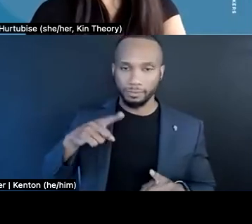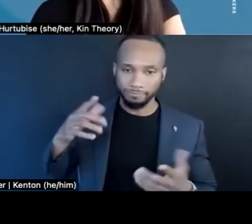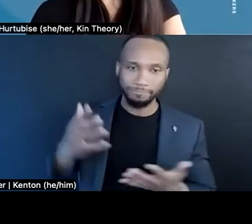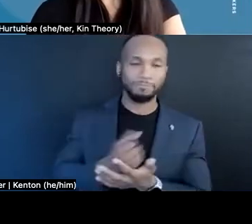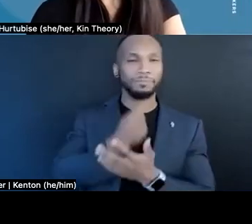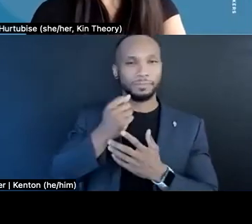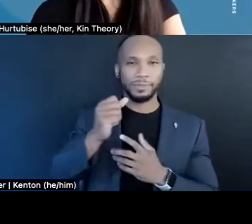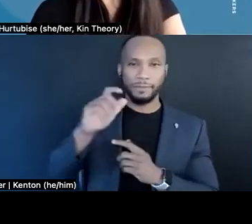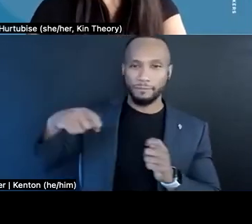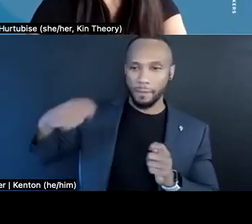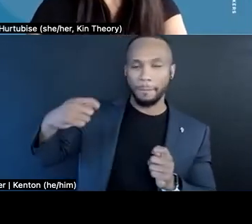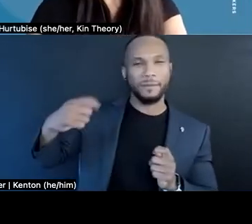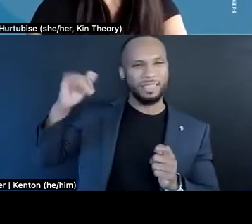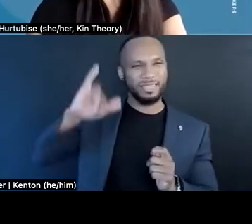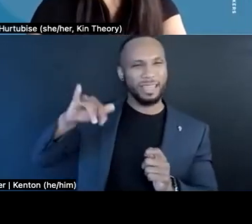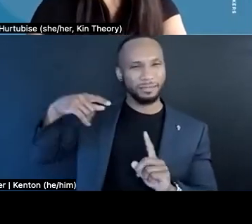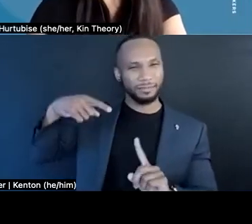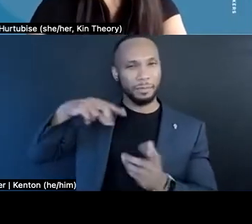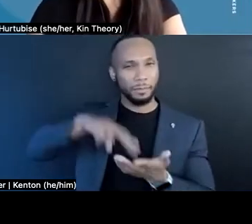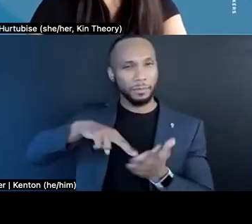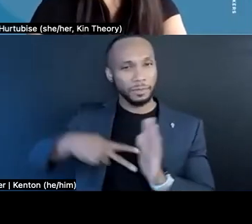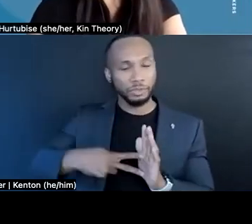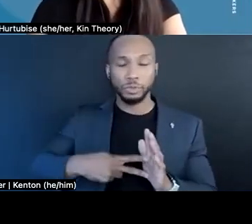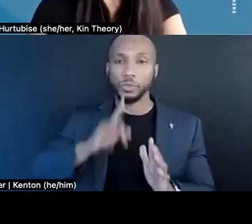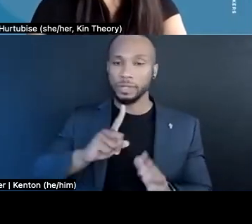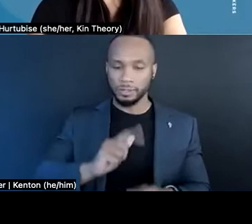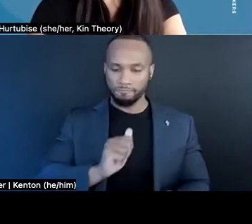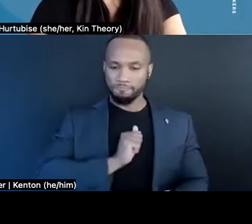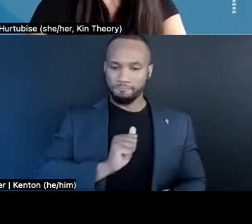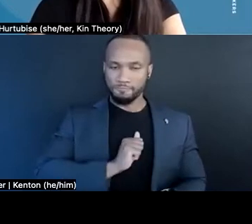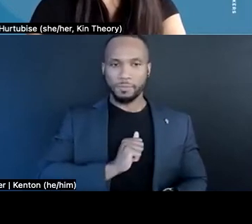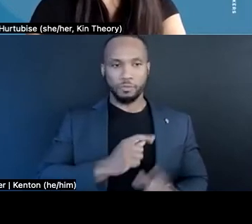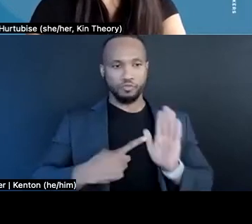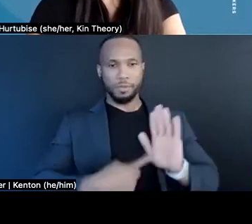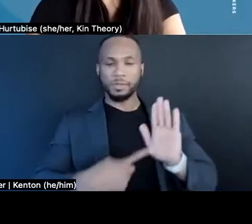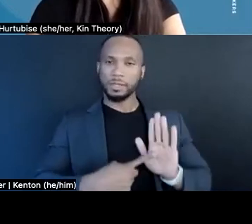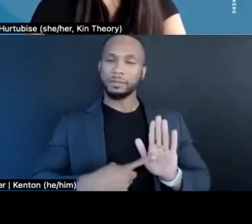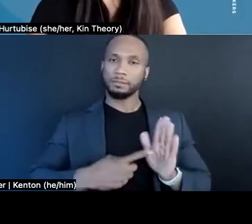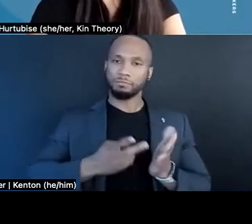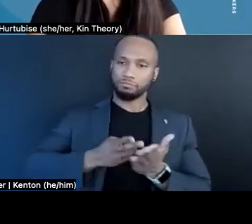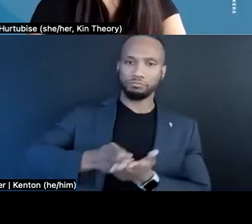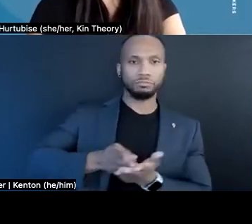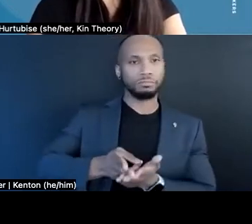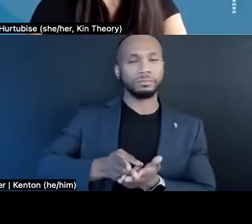necesidad de una autorrepresentación digna, y desde